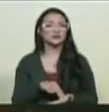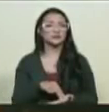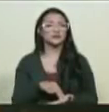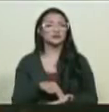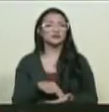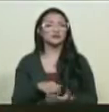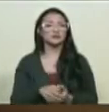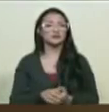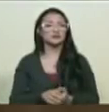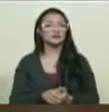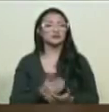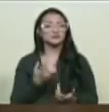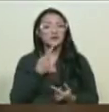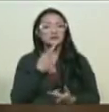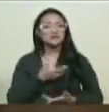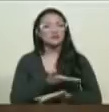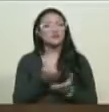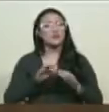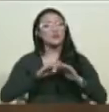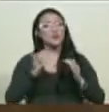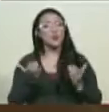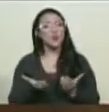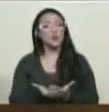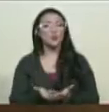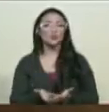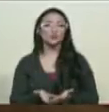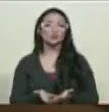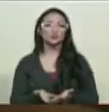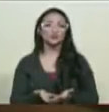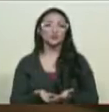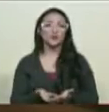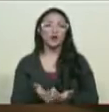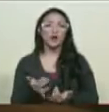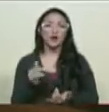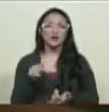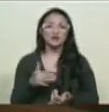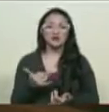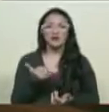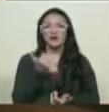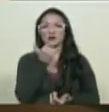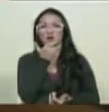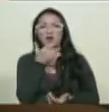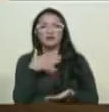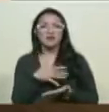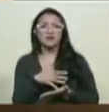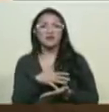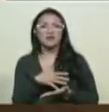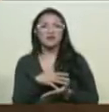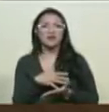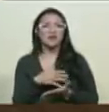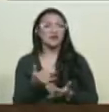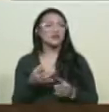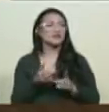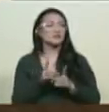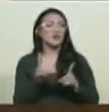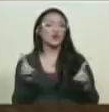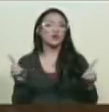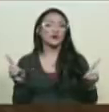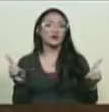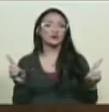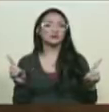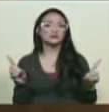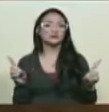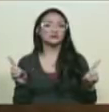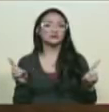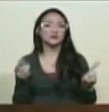prácticamente le dice al mundo que efectivamente aquí, más allá de los errores, más allá de las debilidades de toda democracia, hay